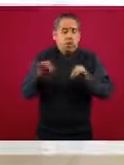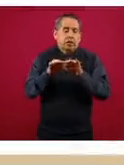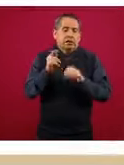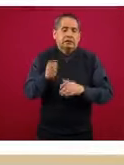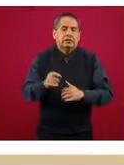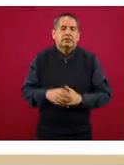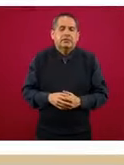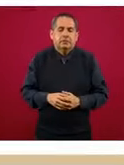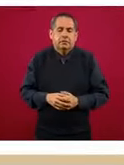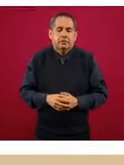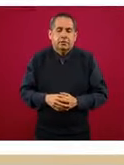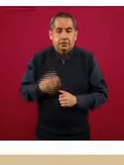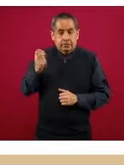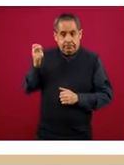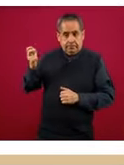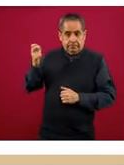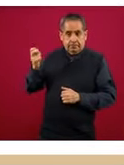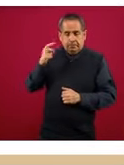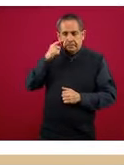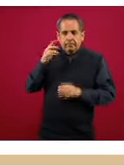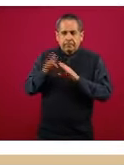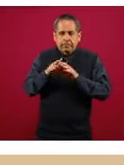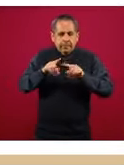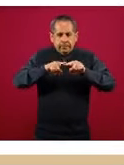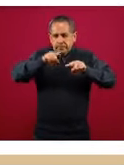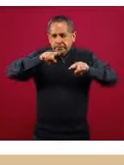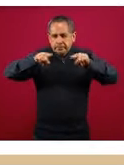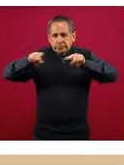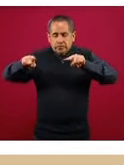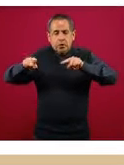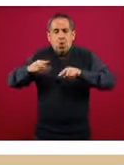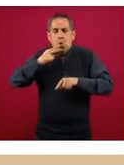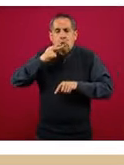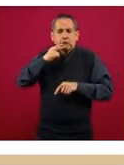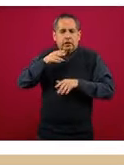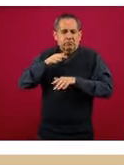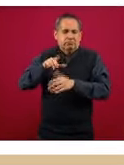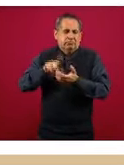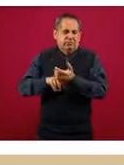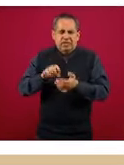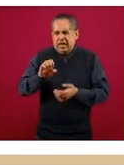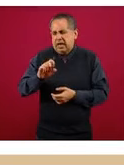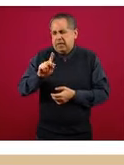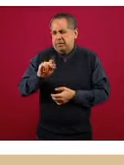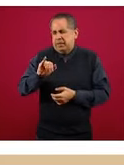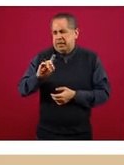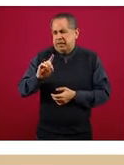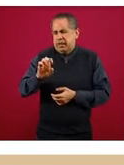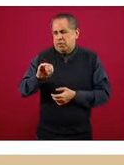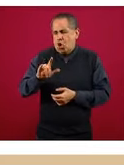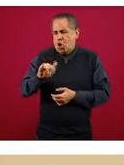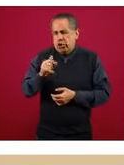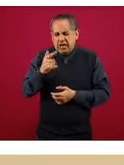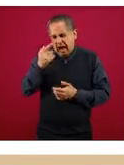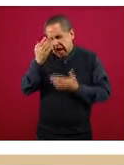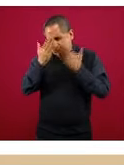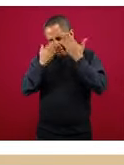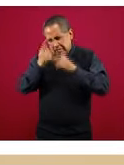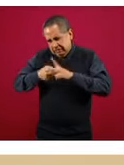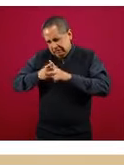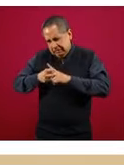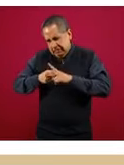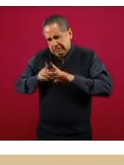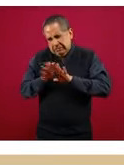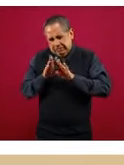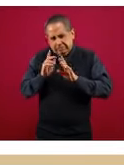importante. Este parámetro es una variable muy usada en epidemiología de enfermedades infecciosas, en epidemiología